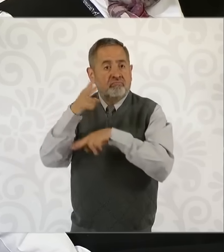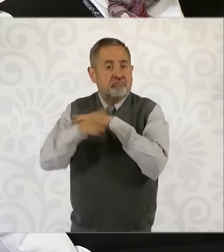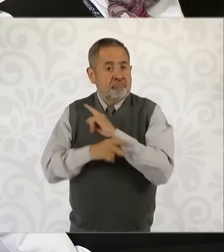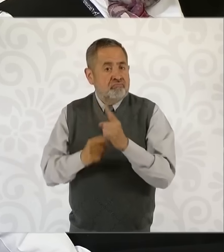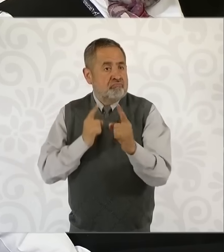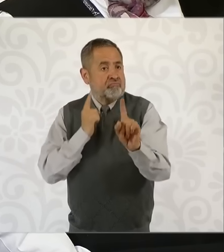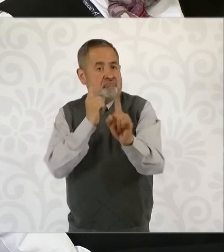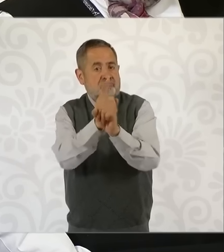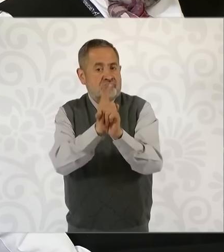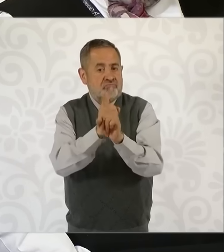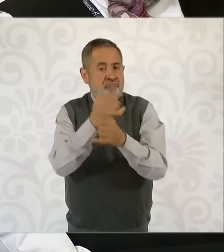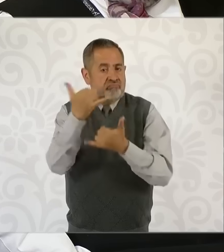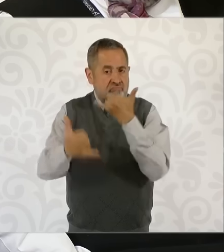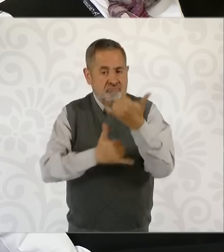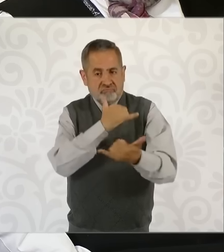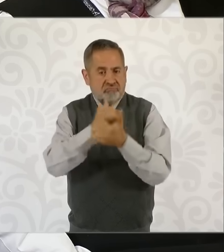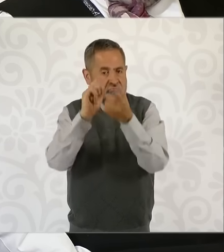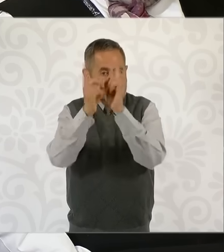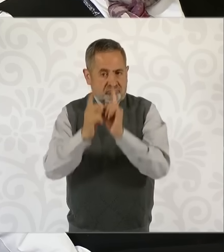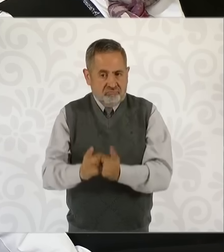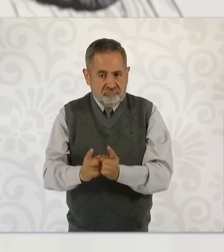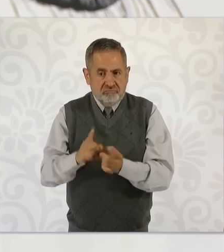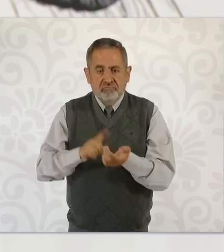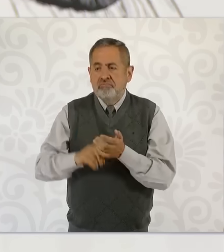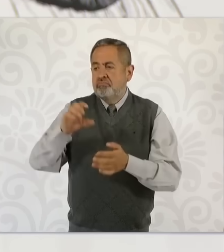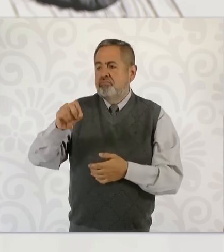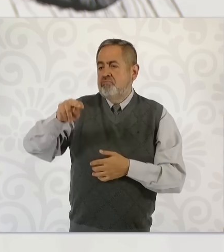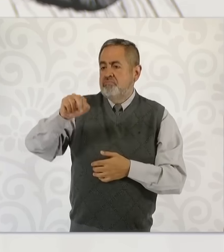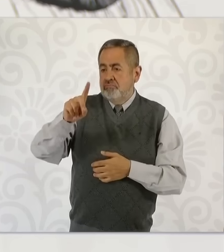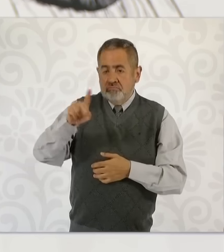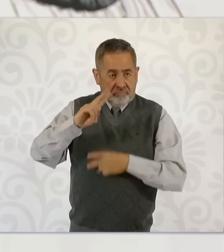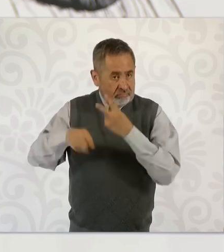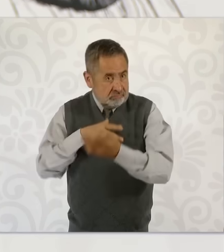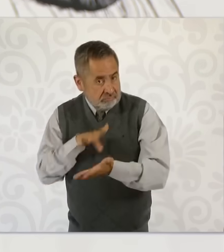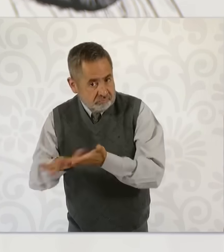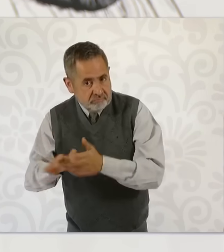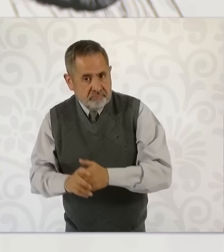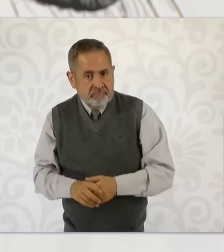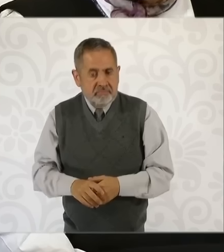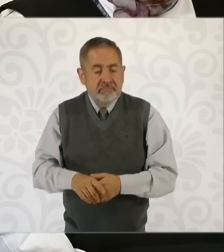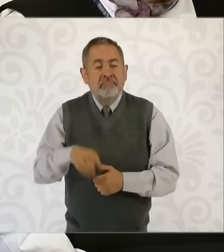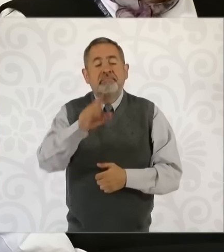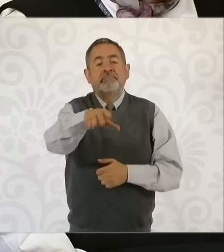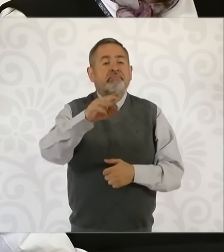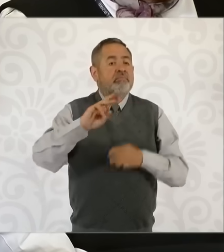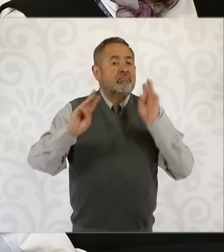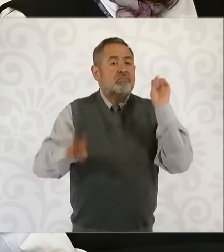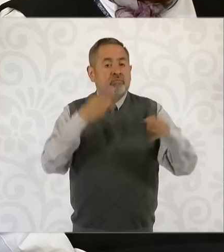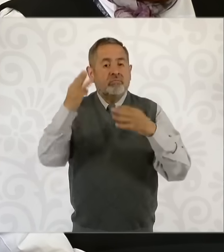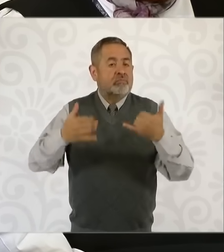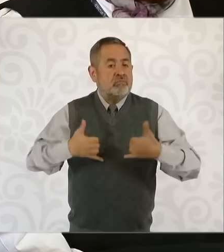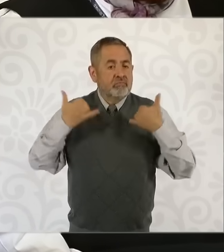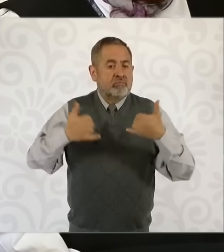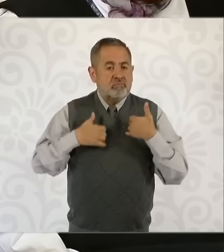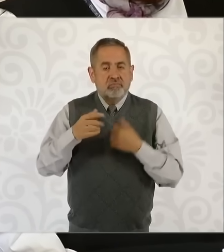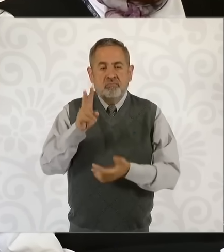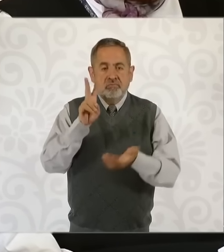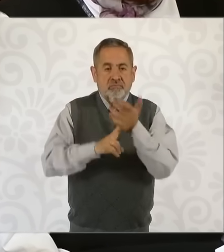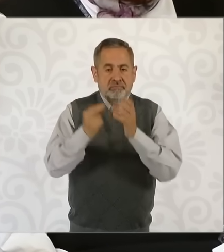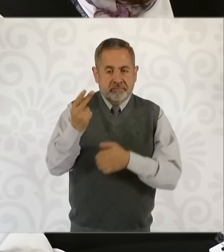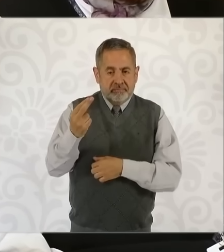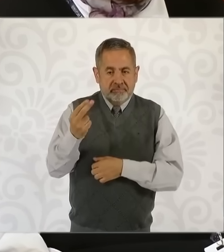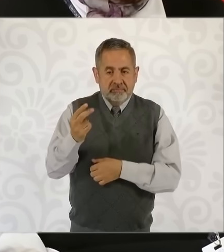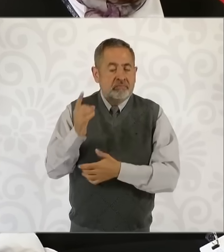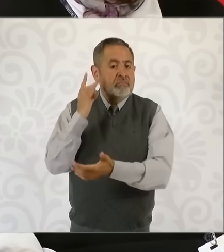CONADE tiene previsto o tiene alguna estrategia. ¿Cuál? Otra vez, perdón. El Mundial de Clubes 2025, los Tuzos